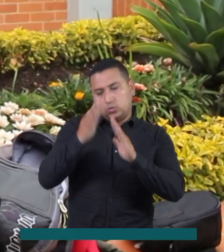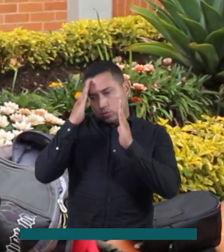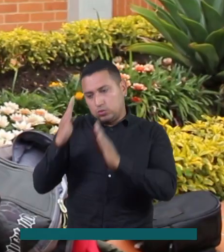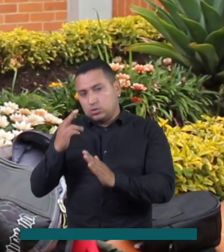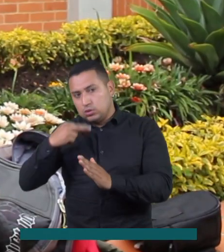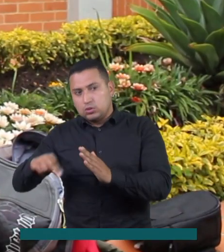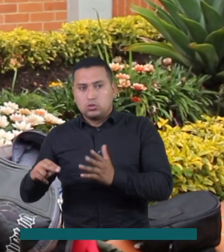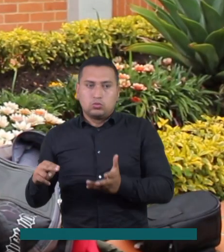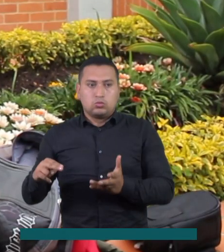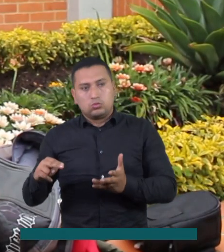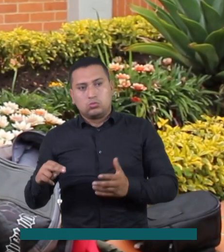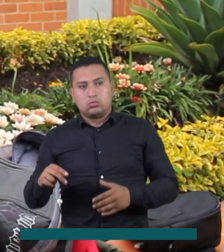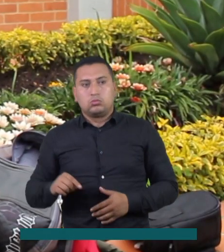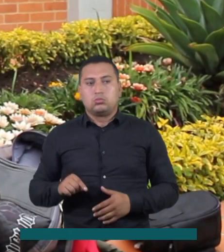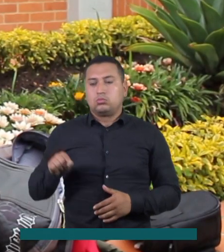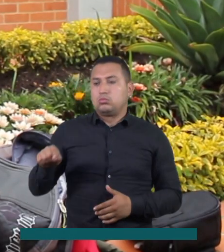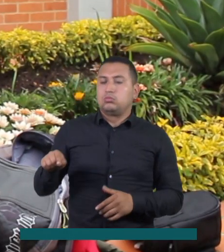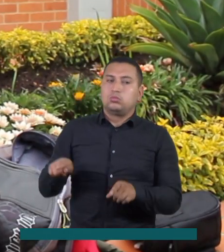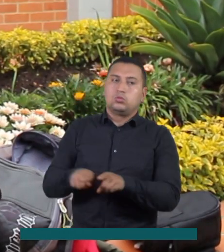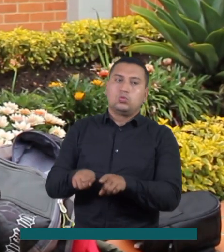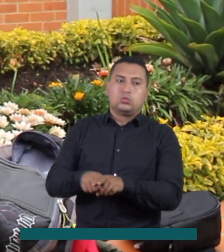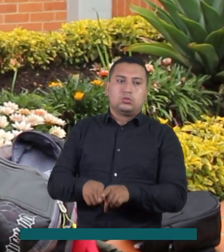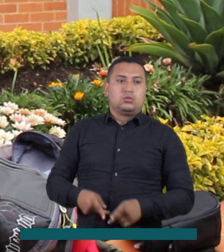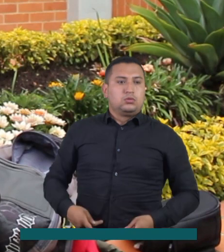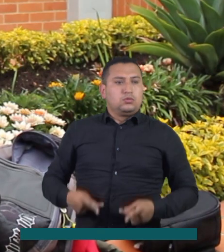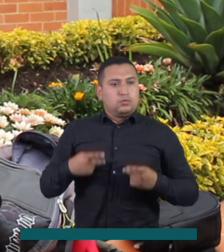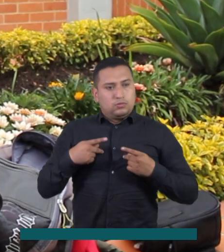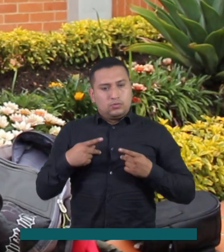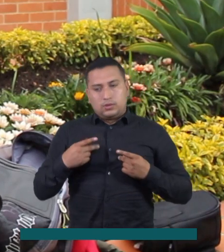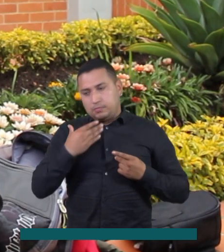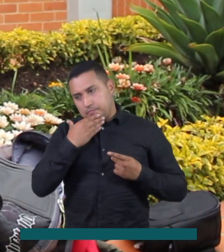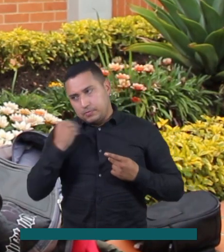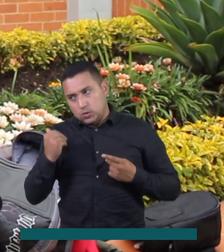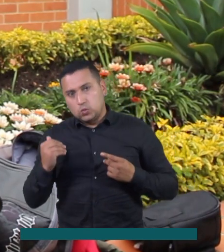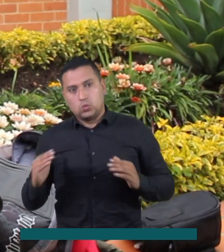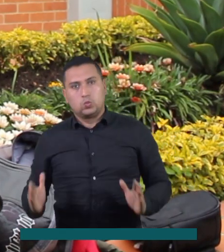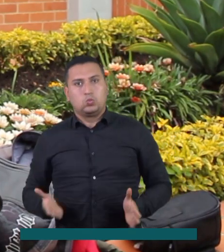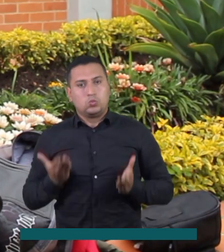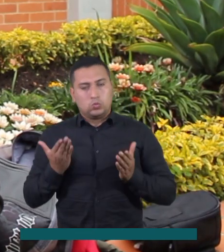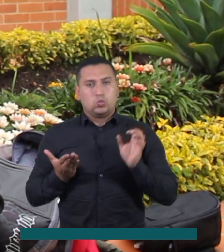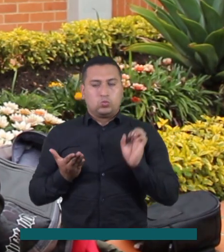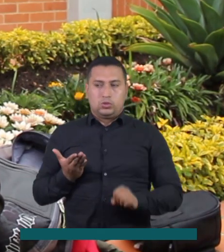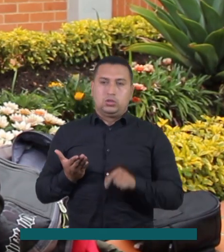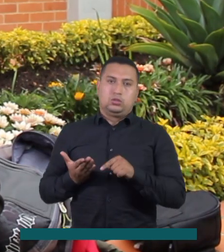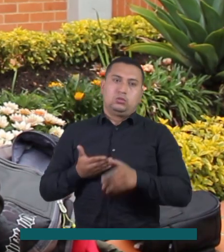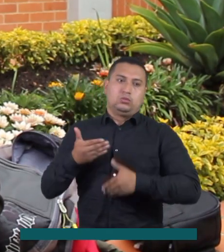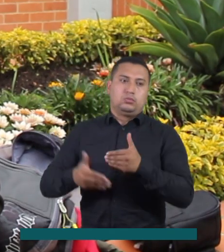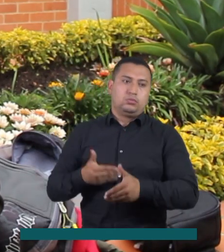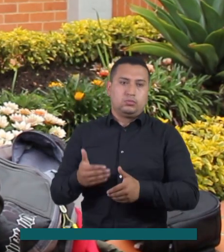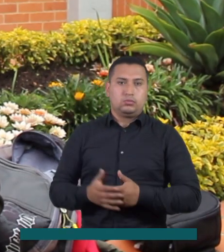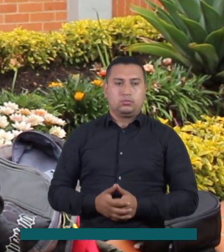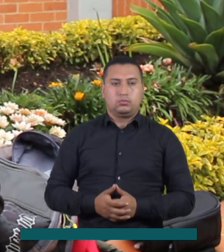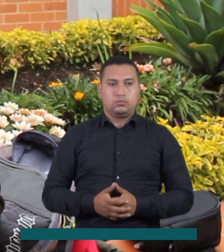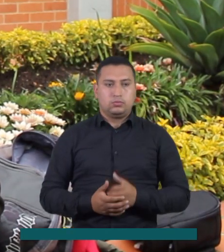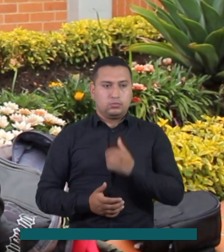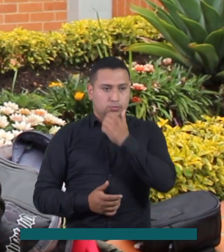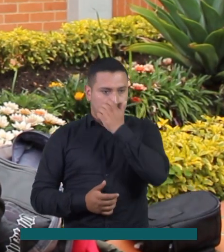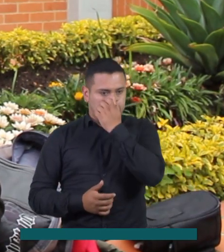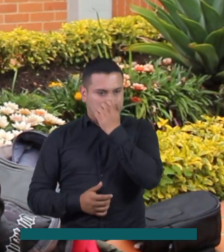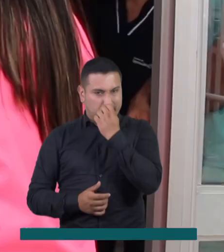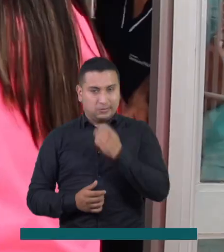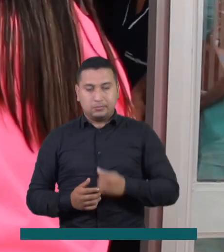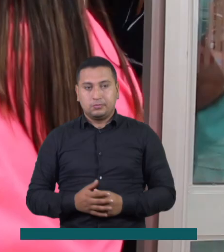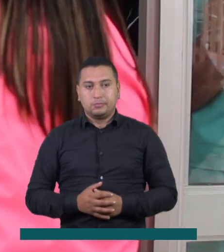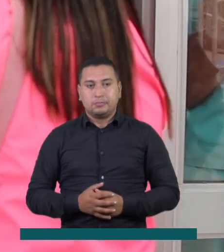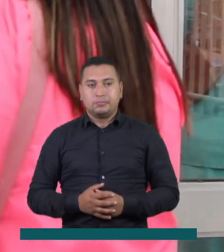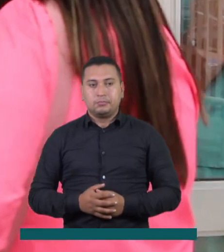hija. Que ella tenga una vida lo mejor posible, más llevadera, que se sienta feliz consigo